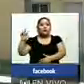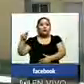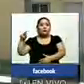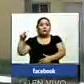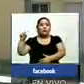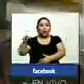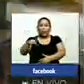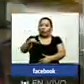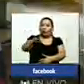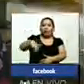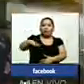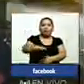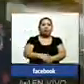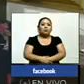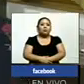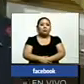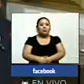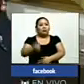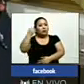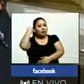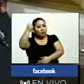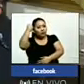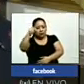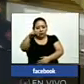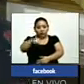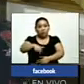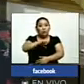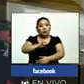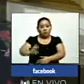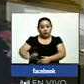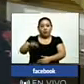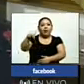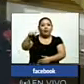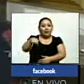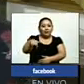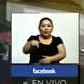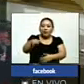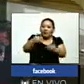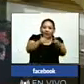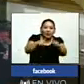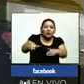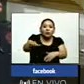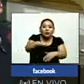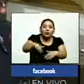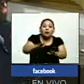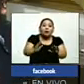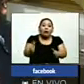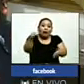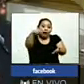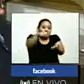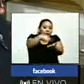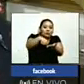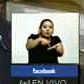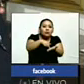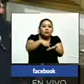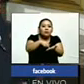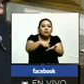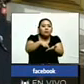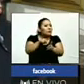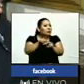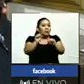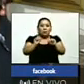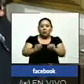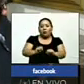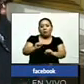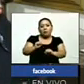otros lugares. Es importante para El Salvador, para las ciudades salvadoreñas, hacer ciudad sobre la ciudad. No podemos